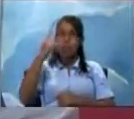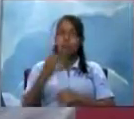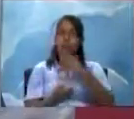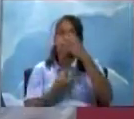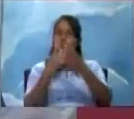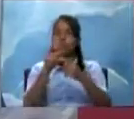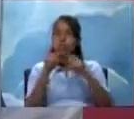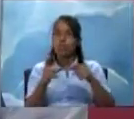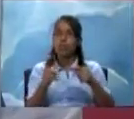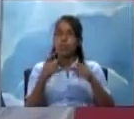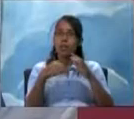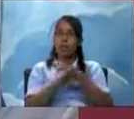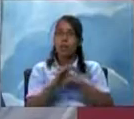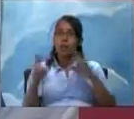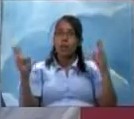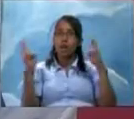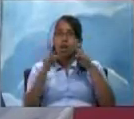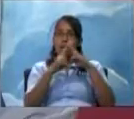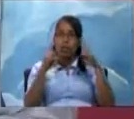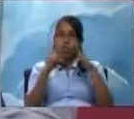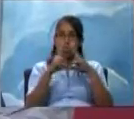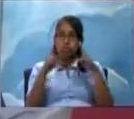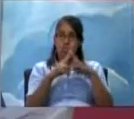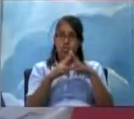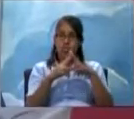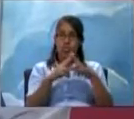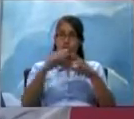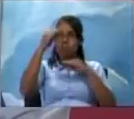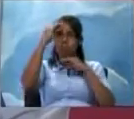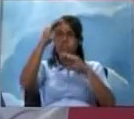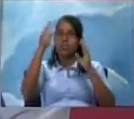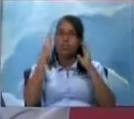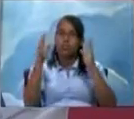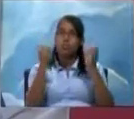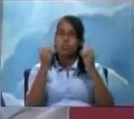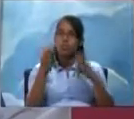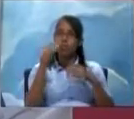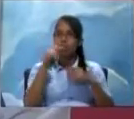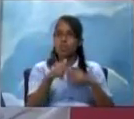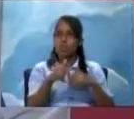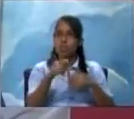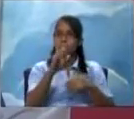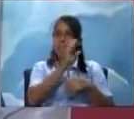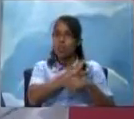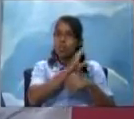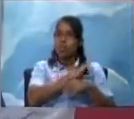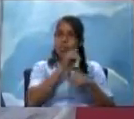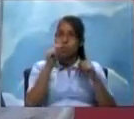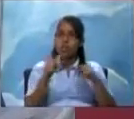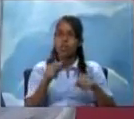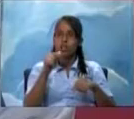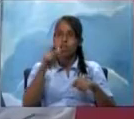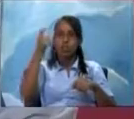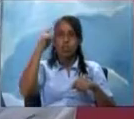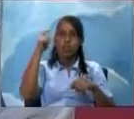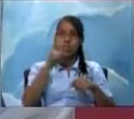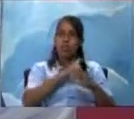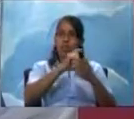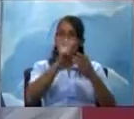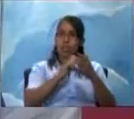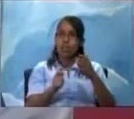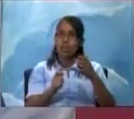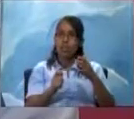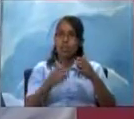su fruto le vamos a conocer. Me llama mucho la atención esto que me haya correspondido a mí, porque en estos días yo escribí